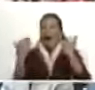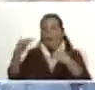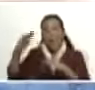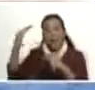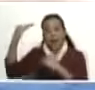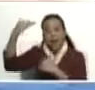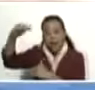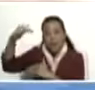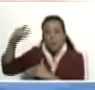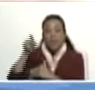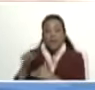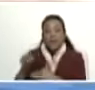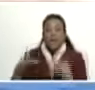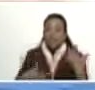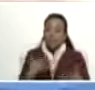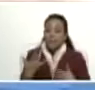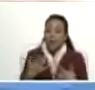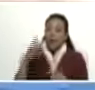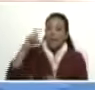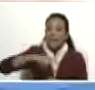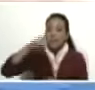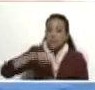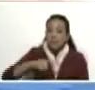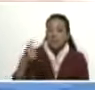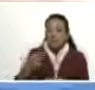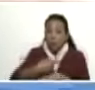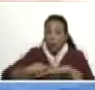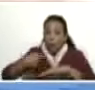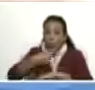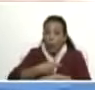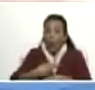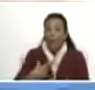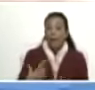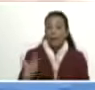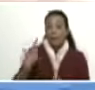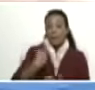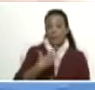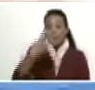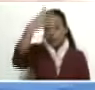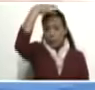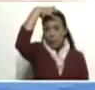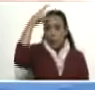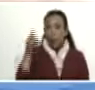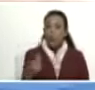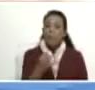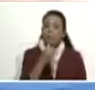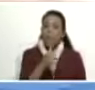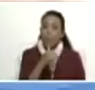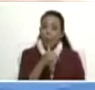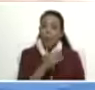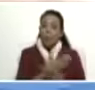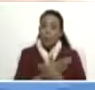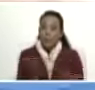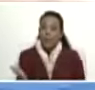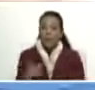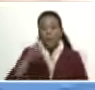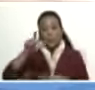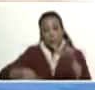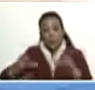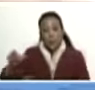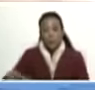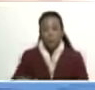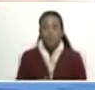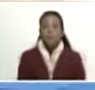porque el ejercicio de las actividades del gobierno de vuestra excelencia se traduzca en fuentes de bienes para el pueblo